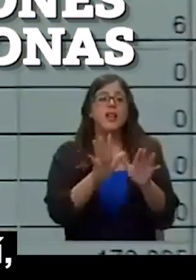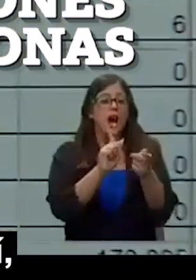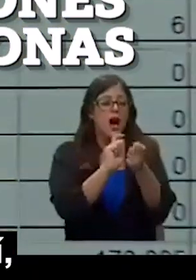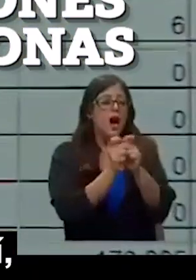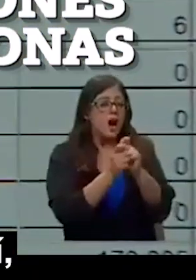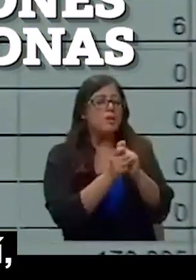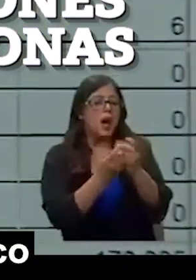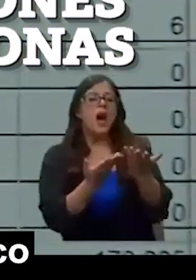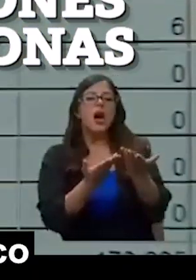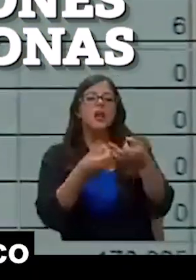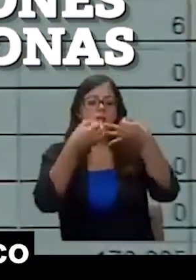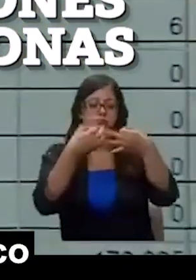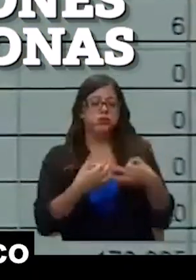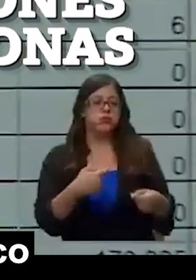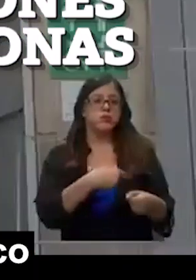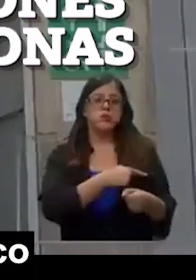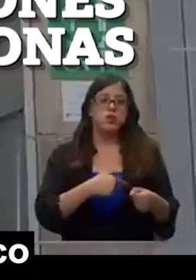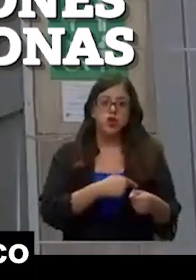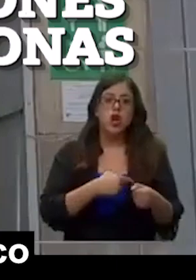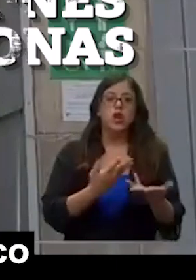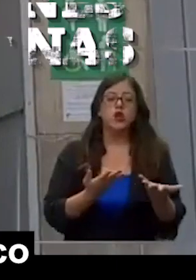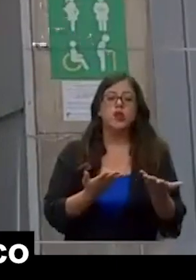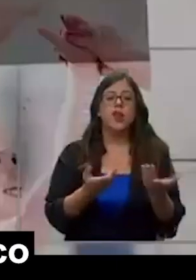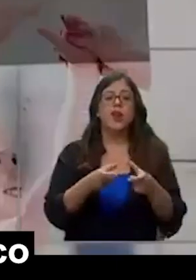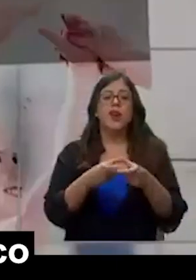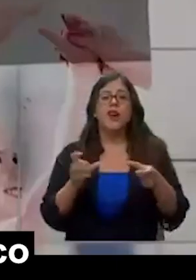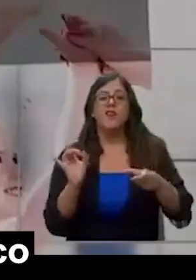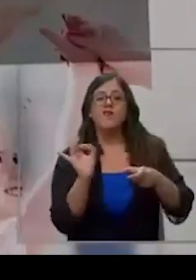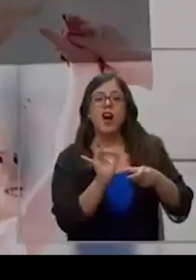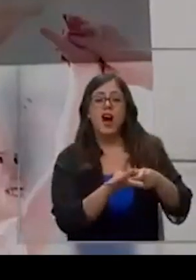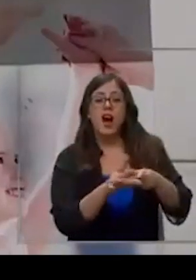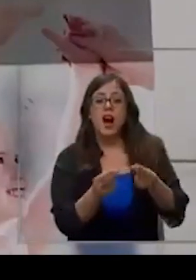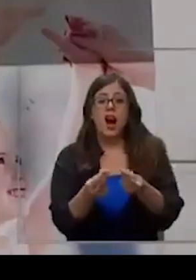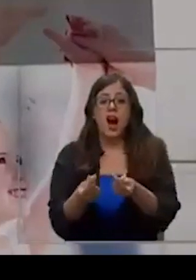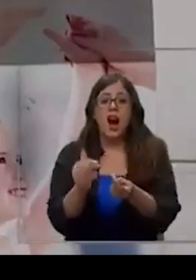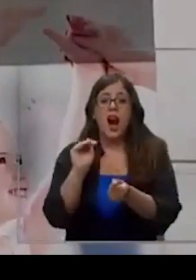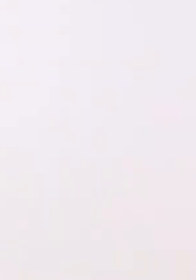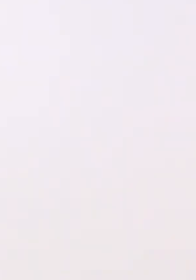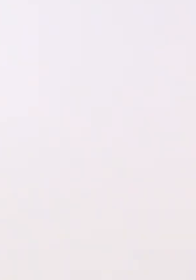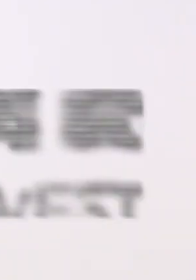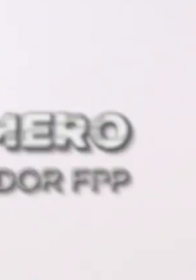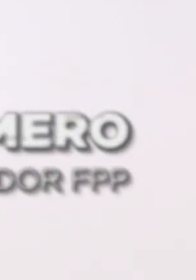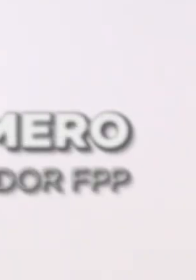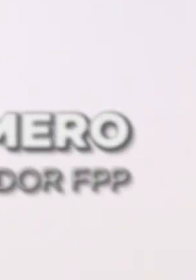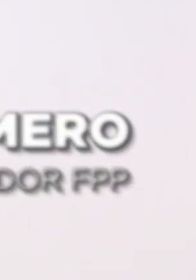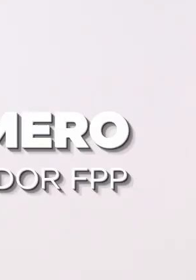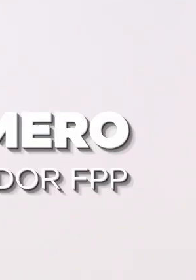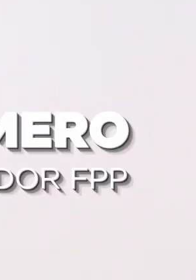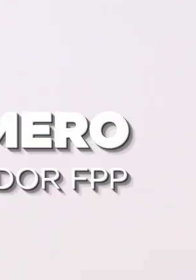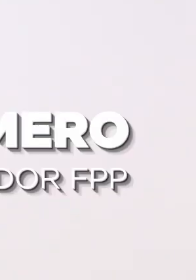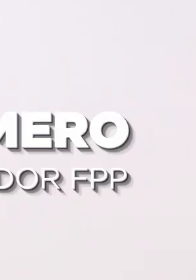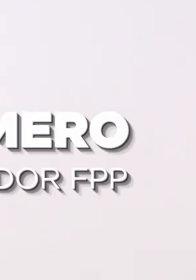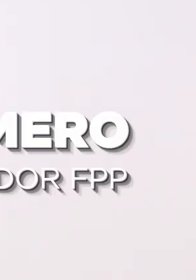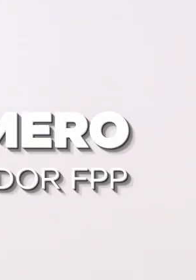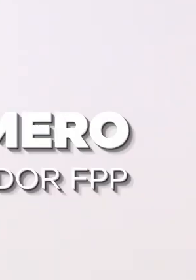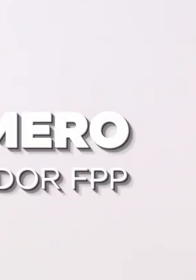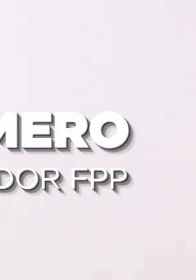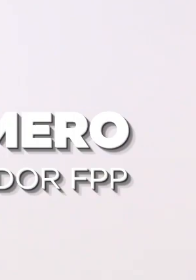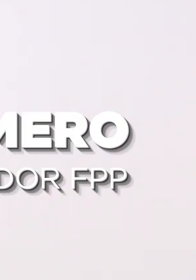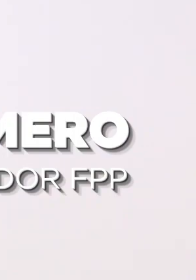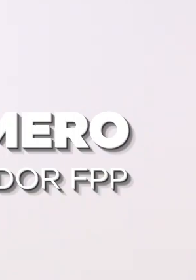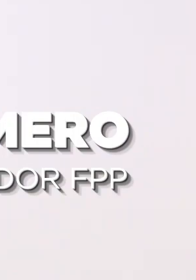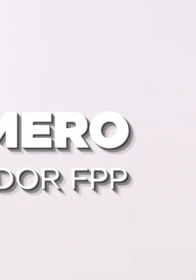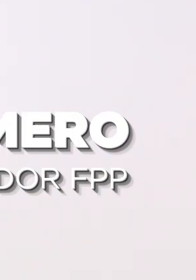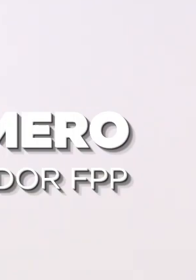están aseguradas ahí arriesgarían a tener que migrar a este sistema público que malgasta los recursos, que tiene una escasez de médicos y que ofrece listas de